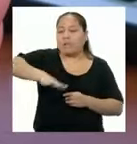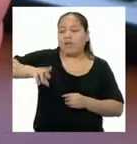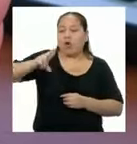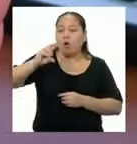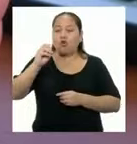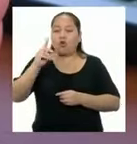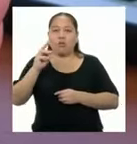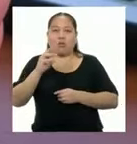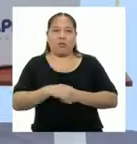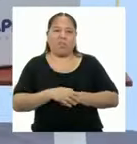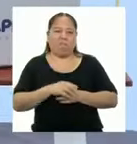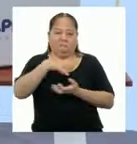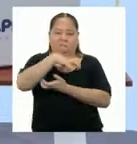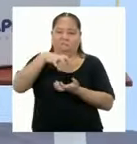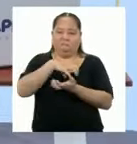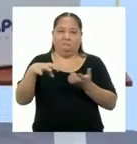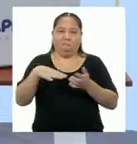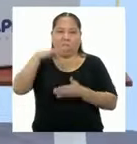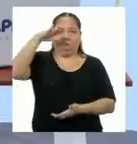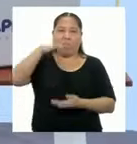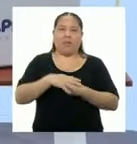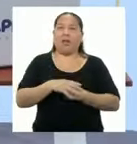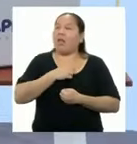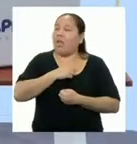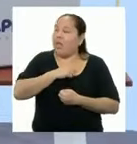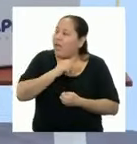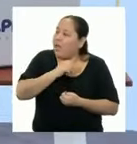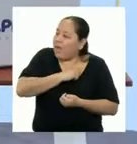todos deformes.